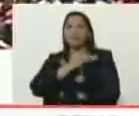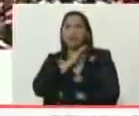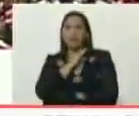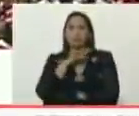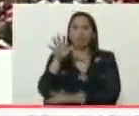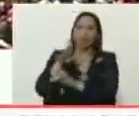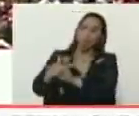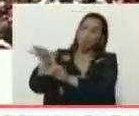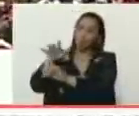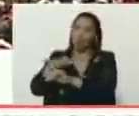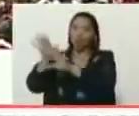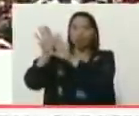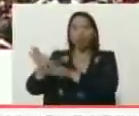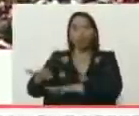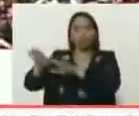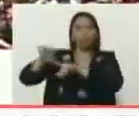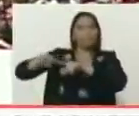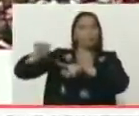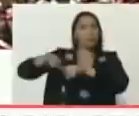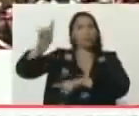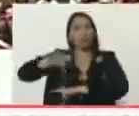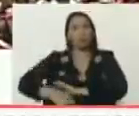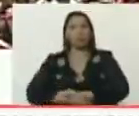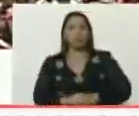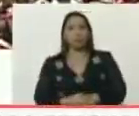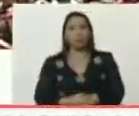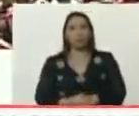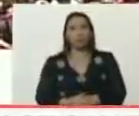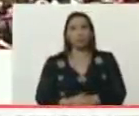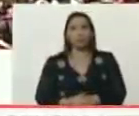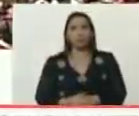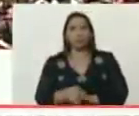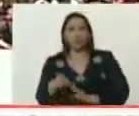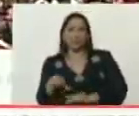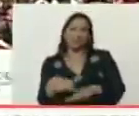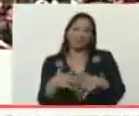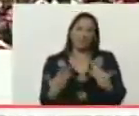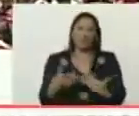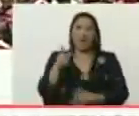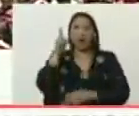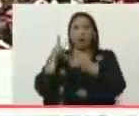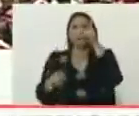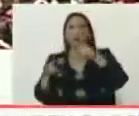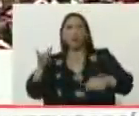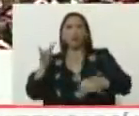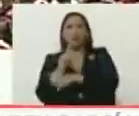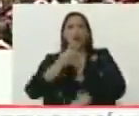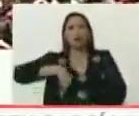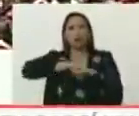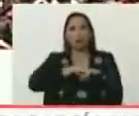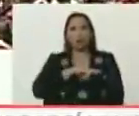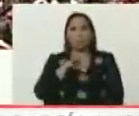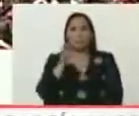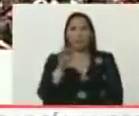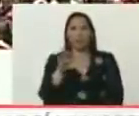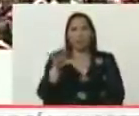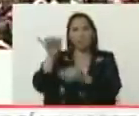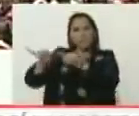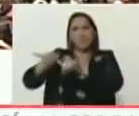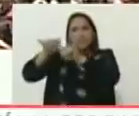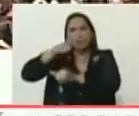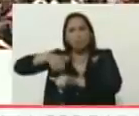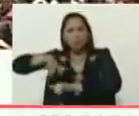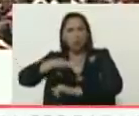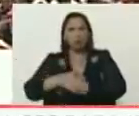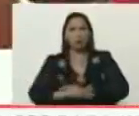fanática, y con la anuencia de algunos traidores a la patria, traidores a su propio pueblo.